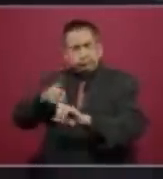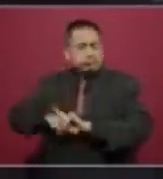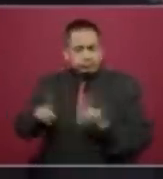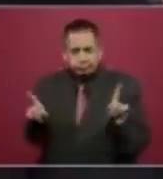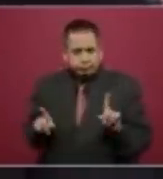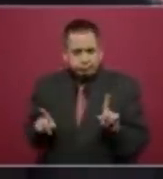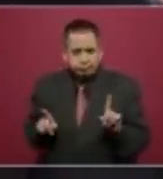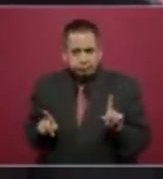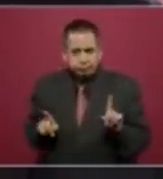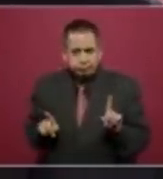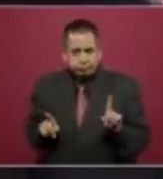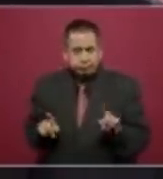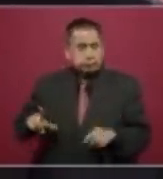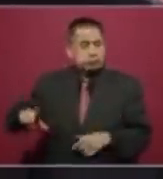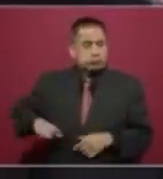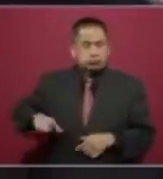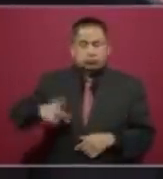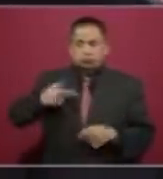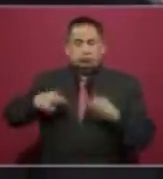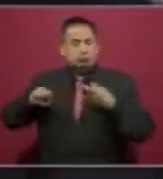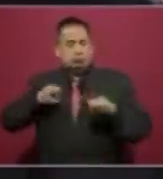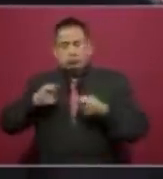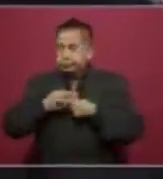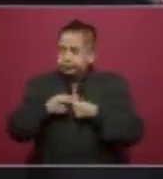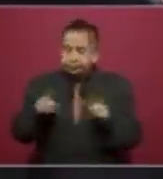que tiene un gobernante.